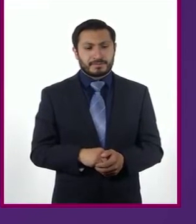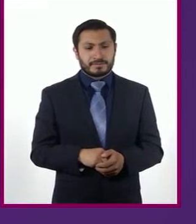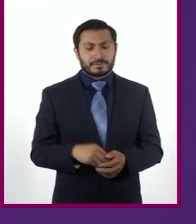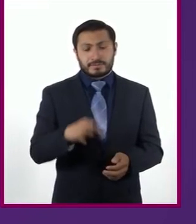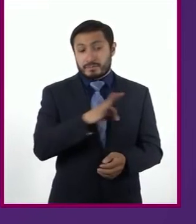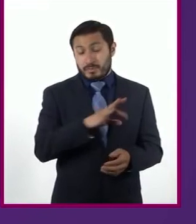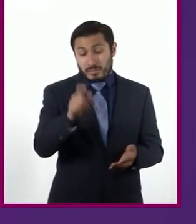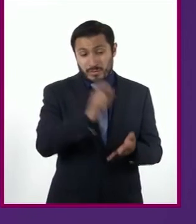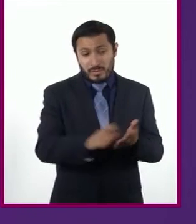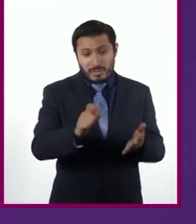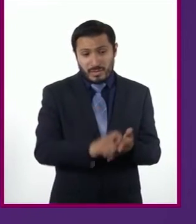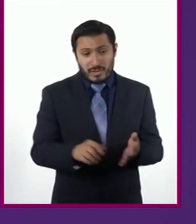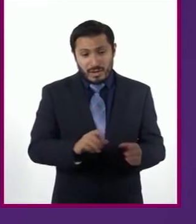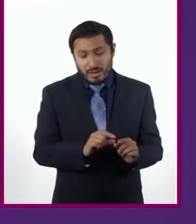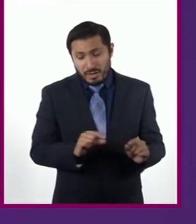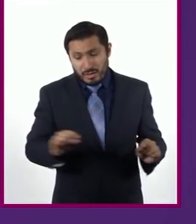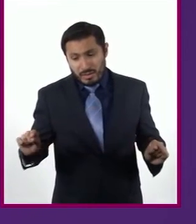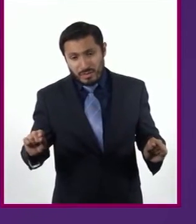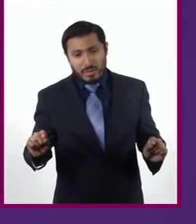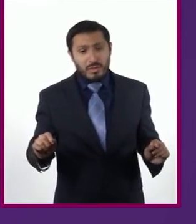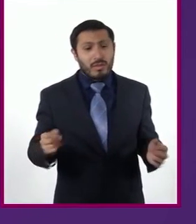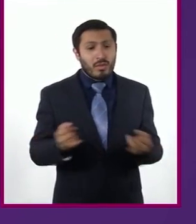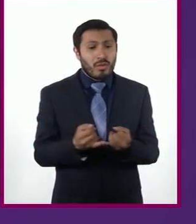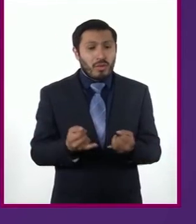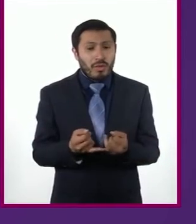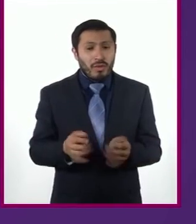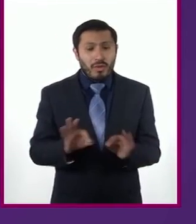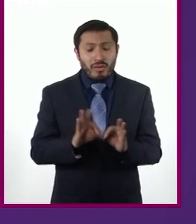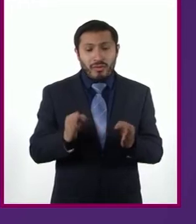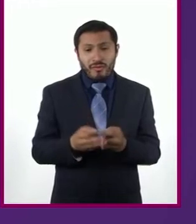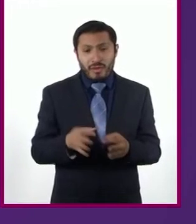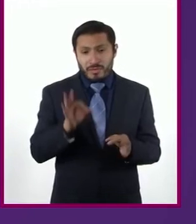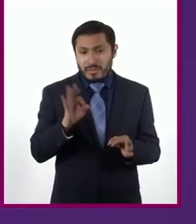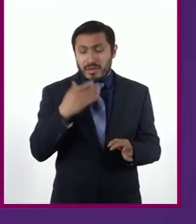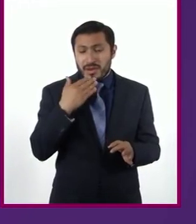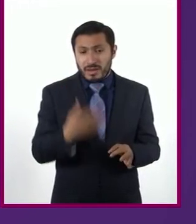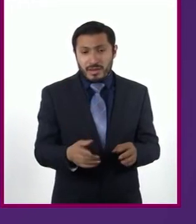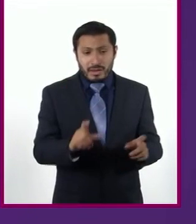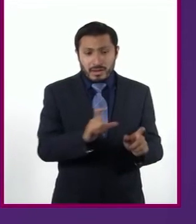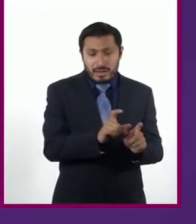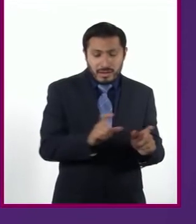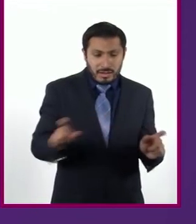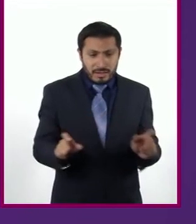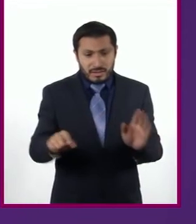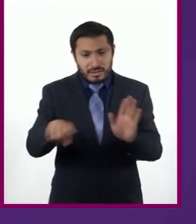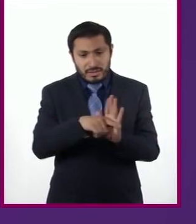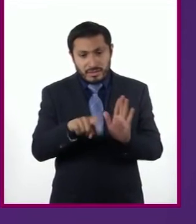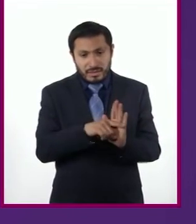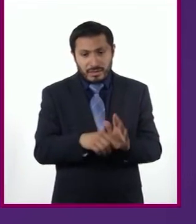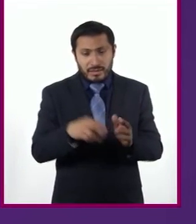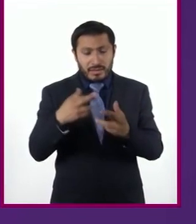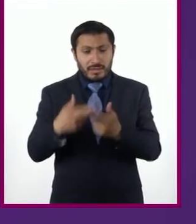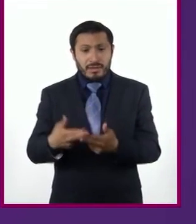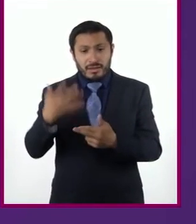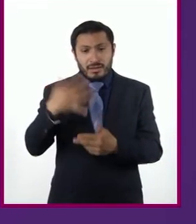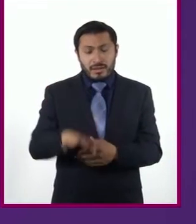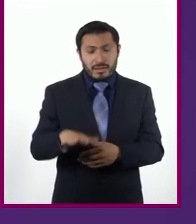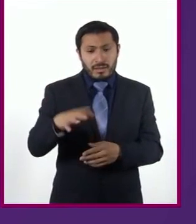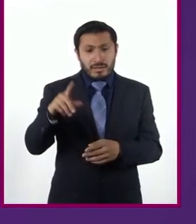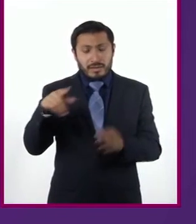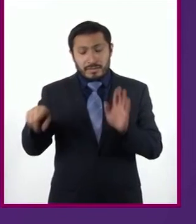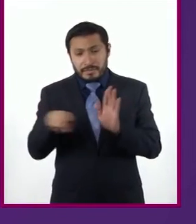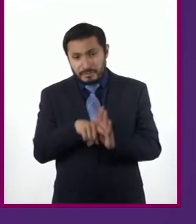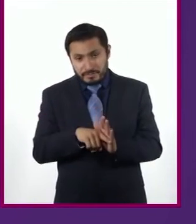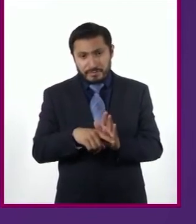Podemos escribir el lado derecho de la igualdad de una forma conveniente, separando la resta, quedando 10 décimos